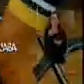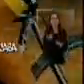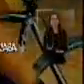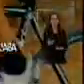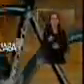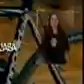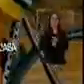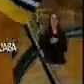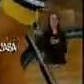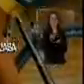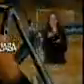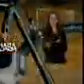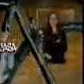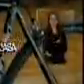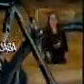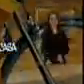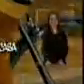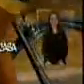años.